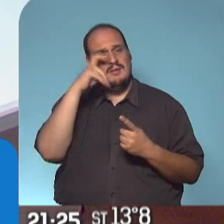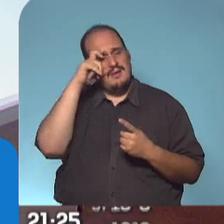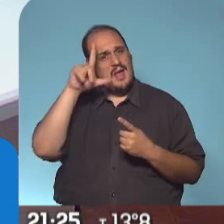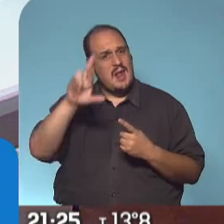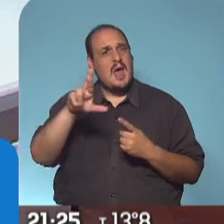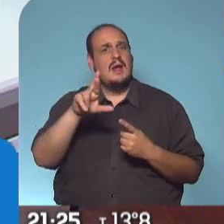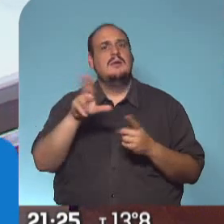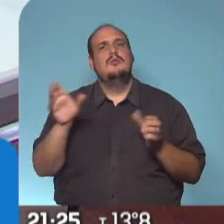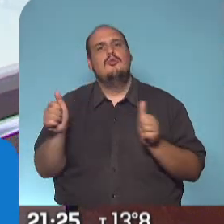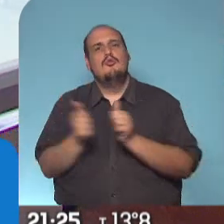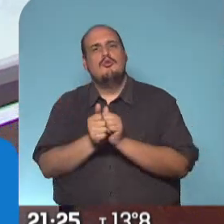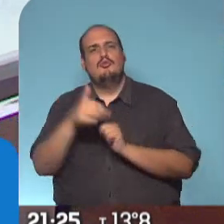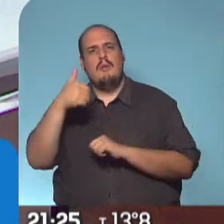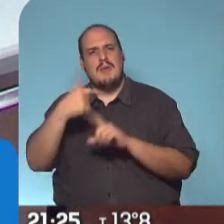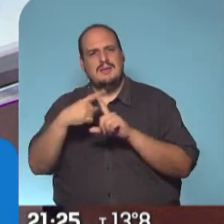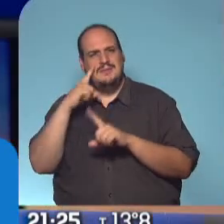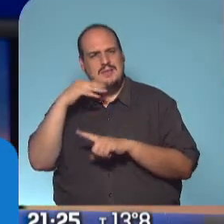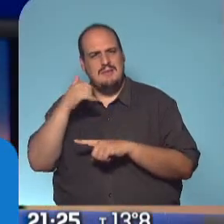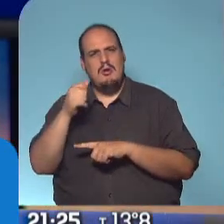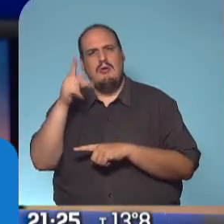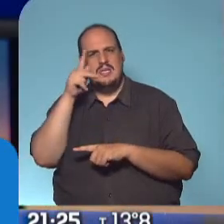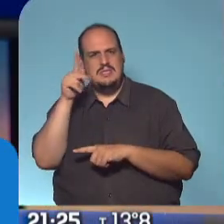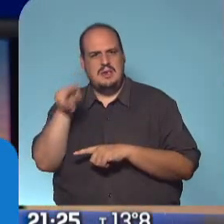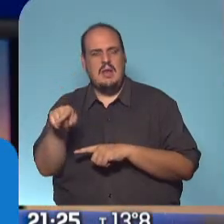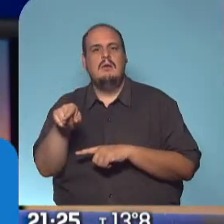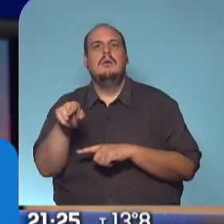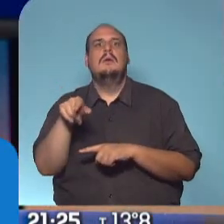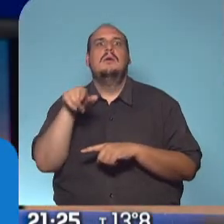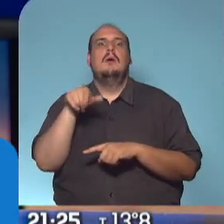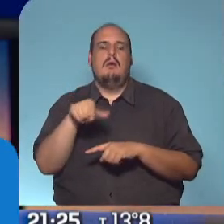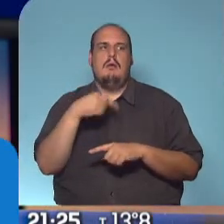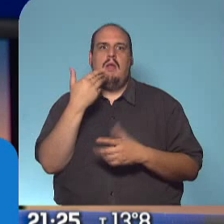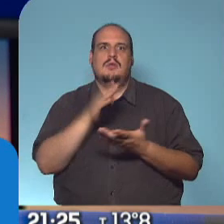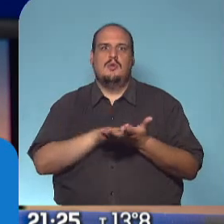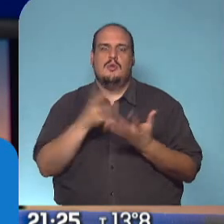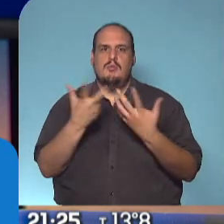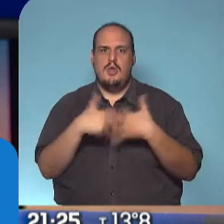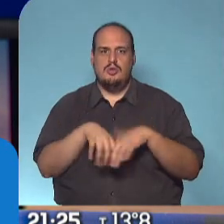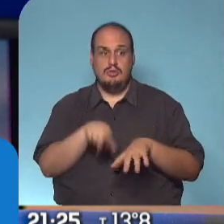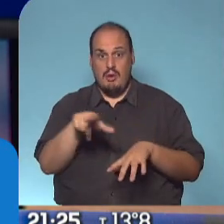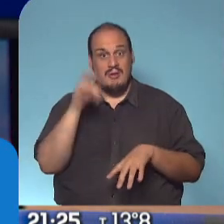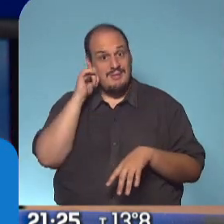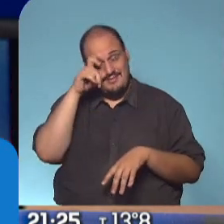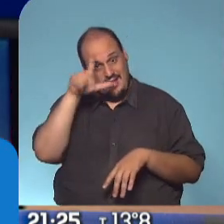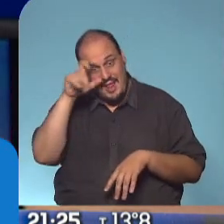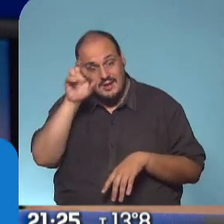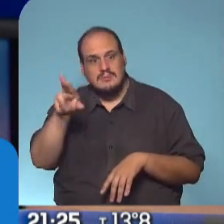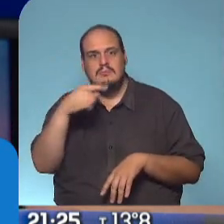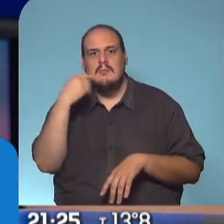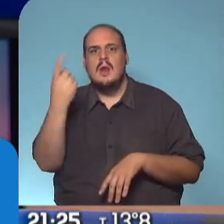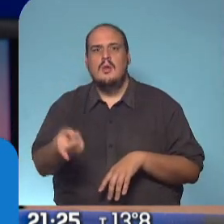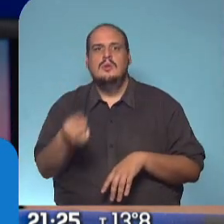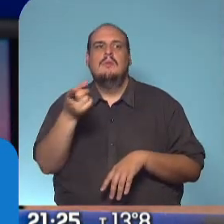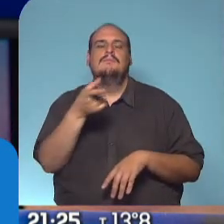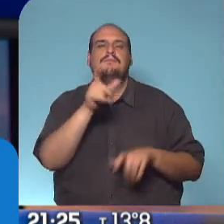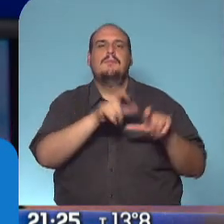con Máximo Kirchner. Hubo dudas porque lo primero que se habló del proyecto, y ahora se lo vamos a preguntar a Heller, era que apuntaba a cobrarles